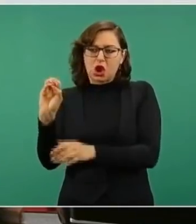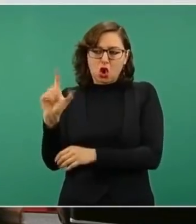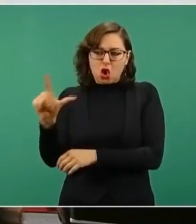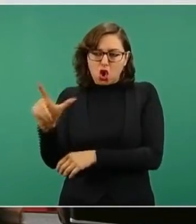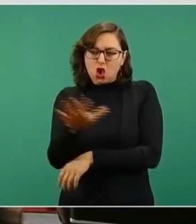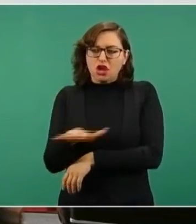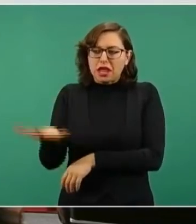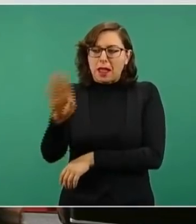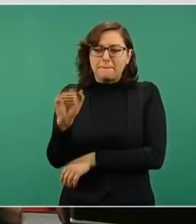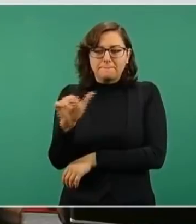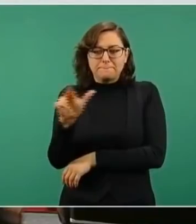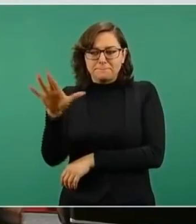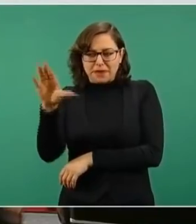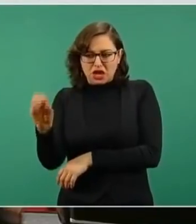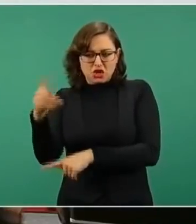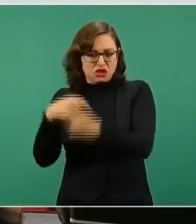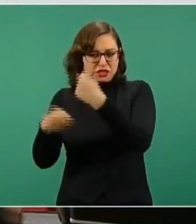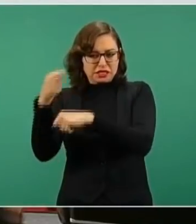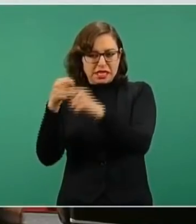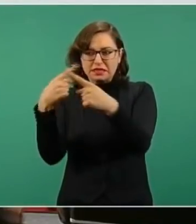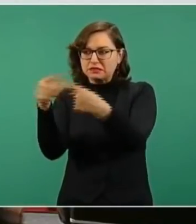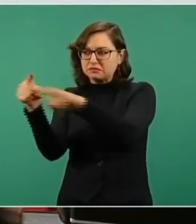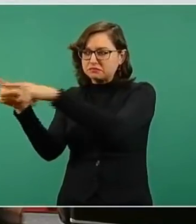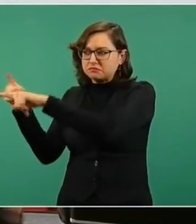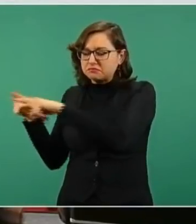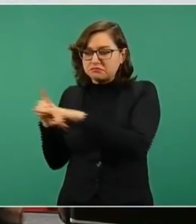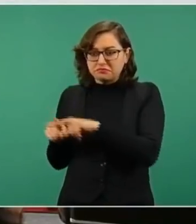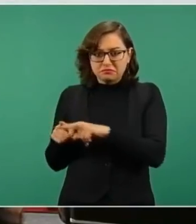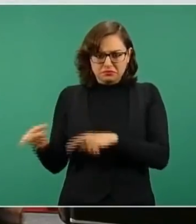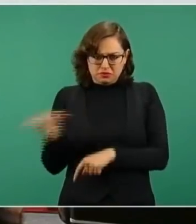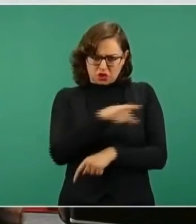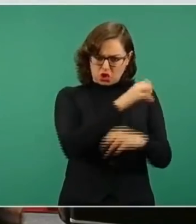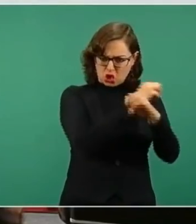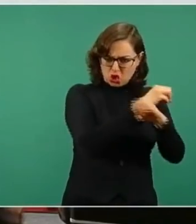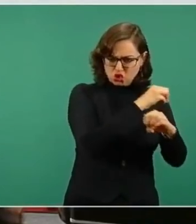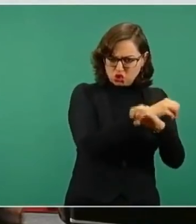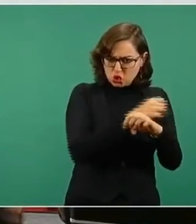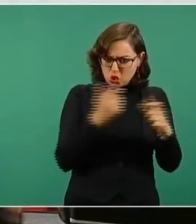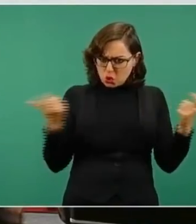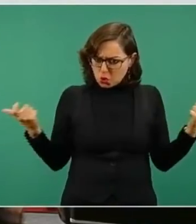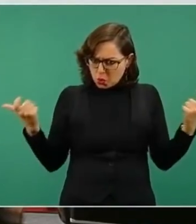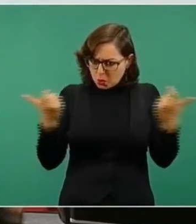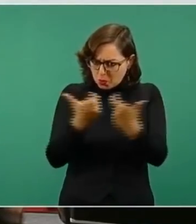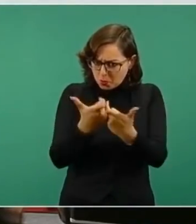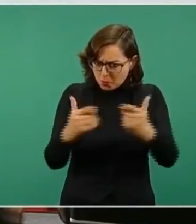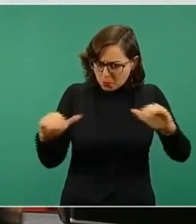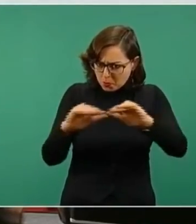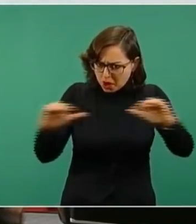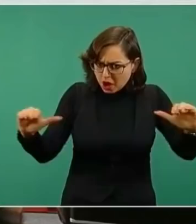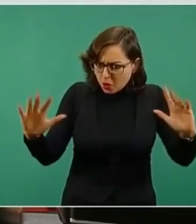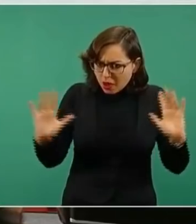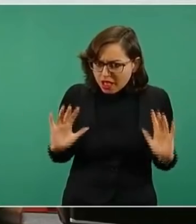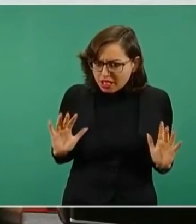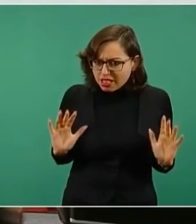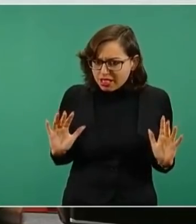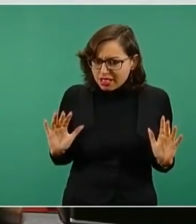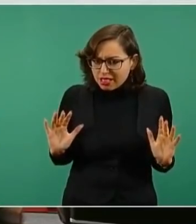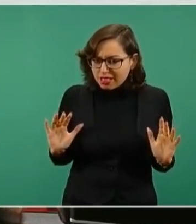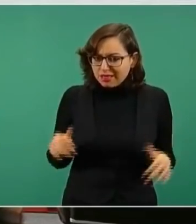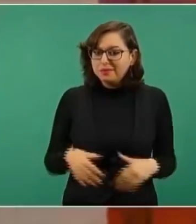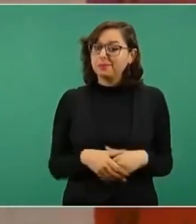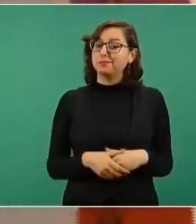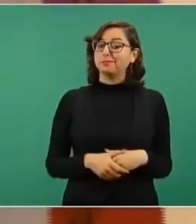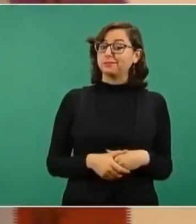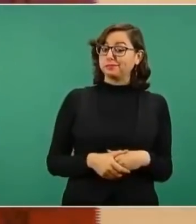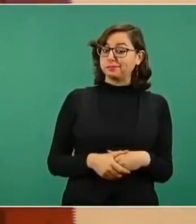sus barrios, no han visto cerrar muchas tiendas de abarrotes porque llegaron los Oxxos? Y